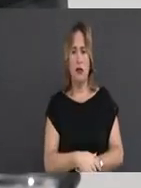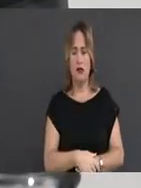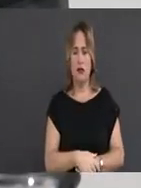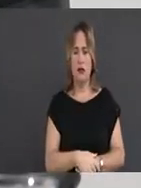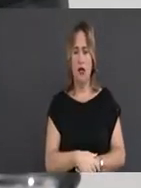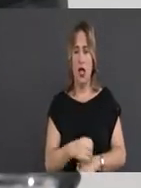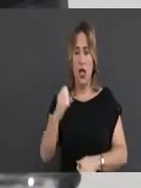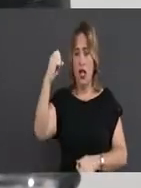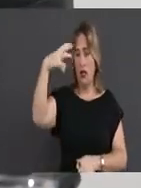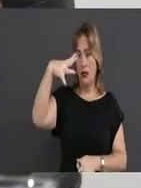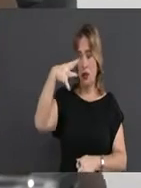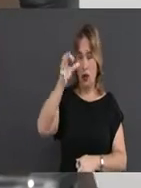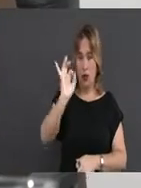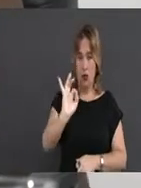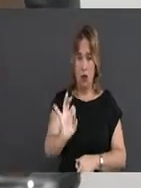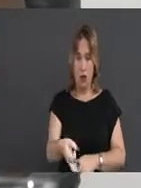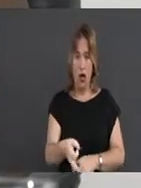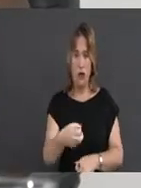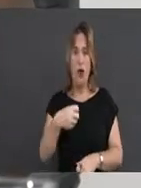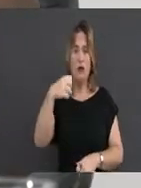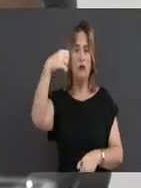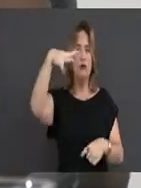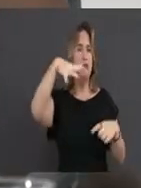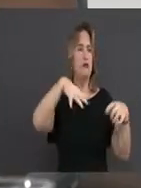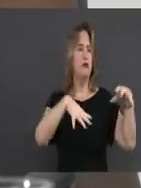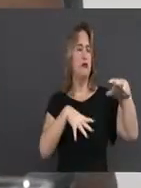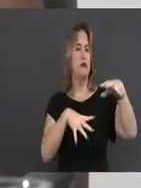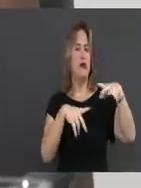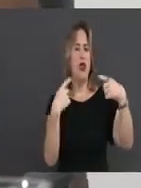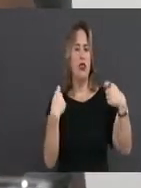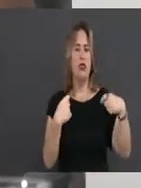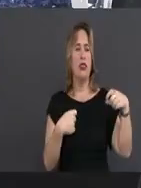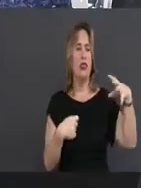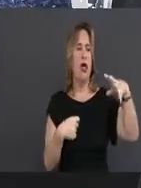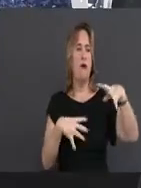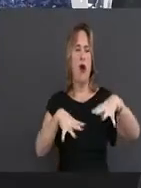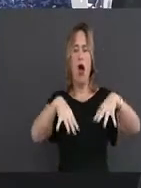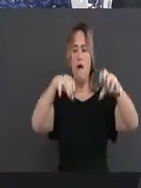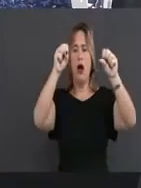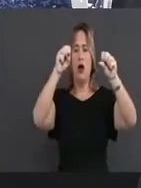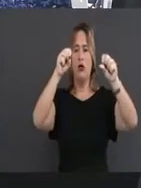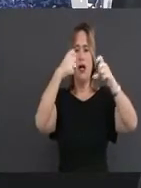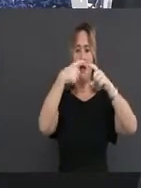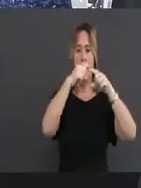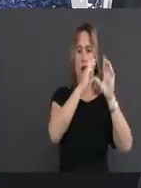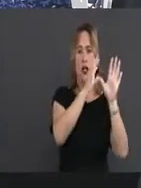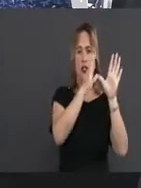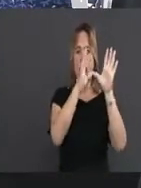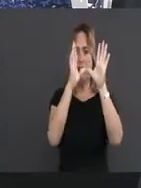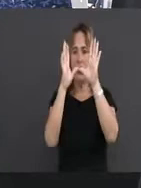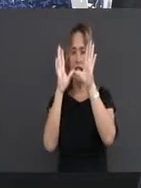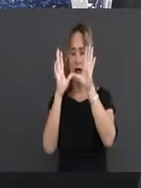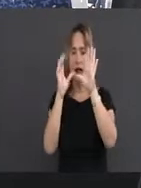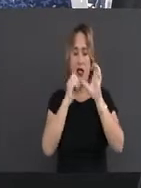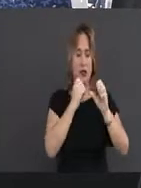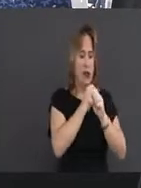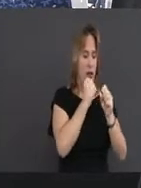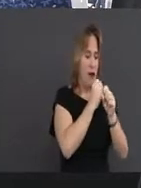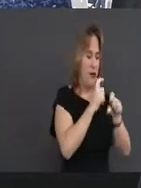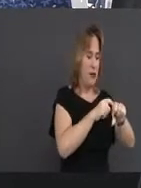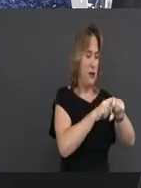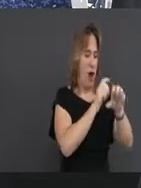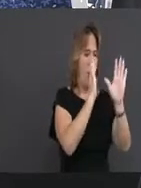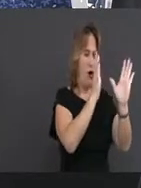La iluminación la consumo cuando tengo que consumirla. Cuando tengo apagón, no tengo. Por lo tanto, si se me desplaza ese